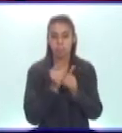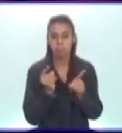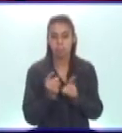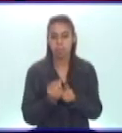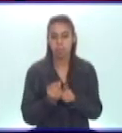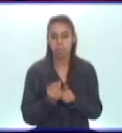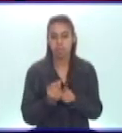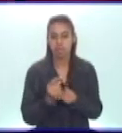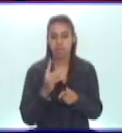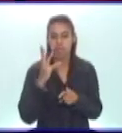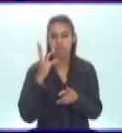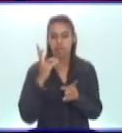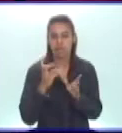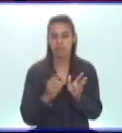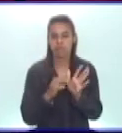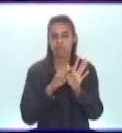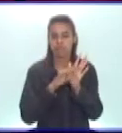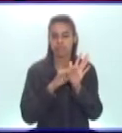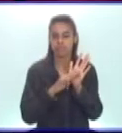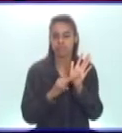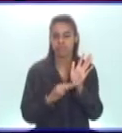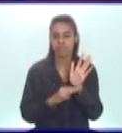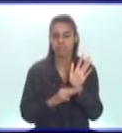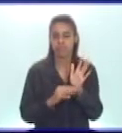la clasificación